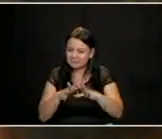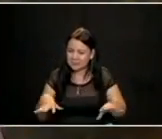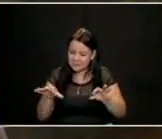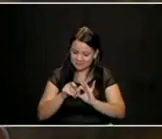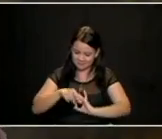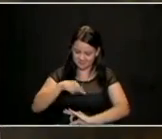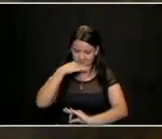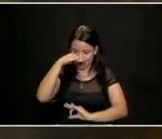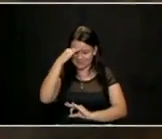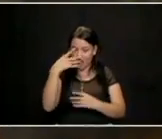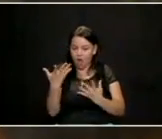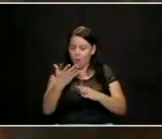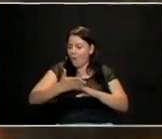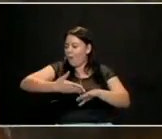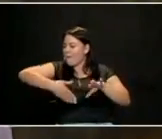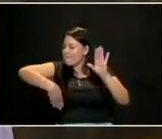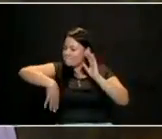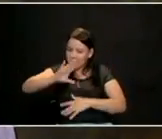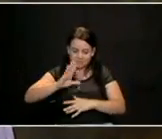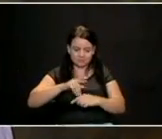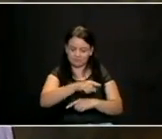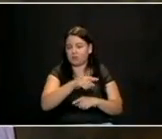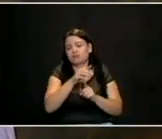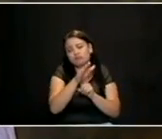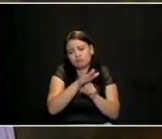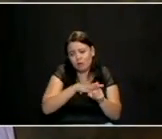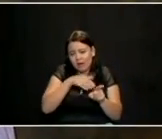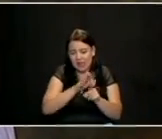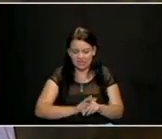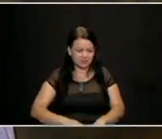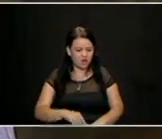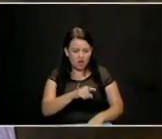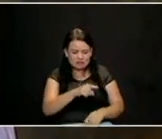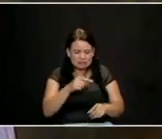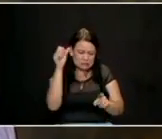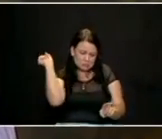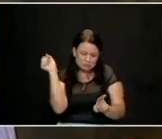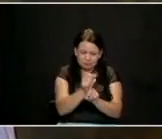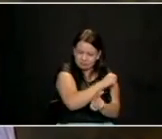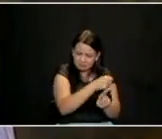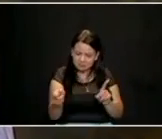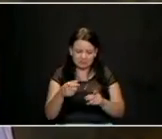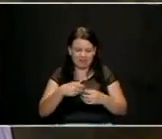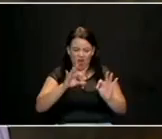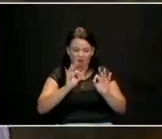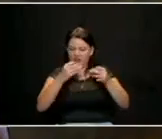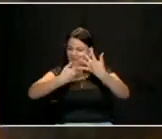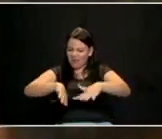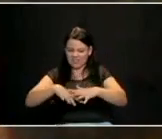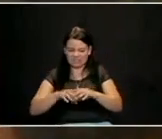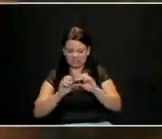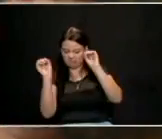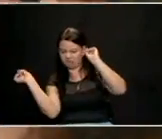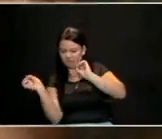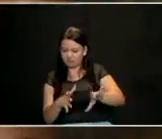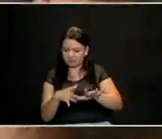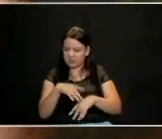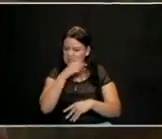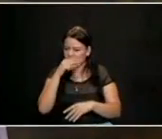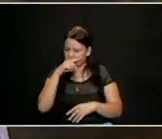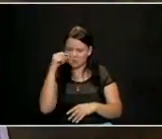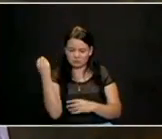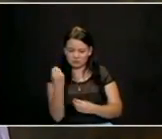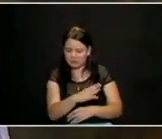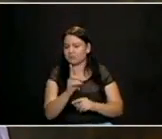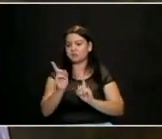para un buen trato animal. No es justo que las personas abandonen las mascotas en las calles y que pues muchas